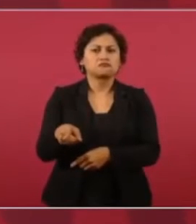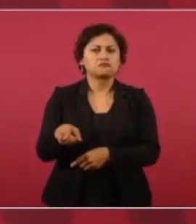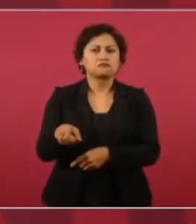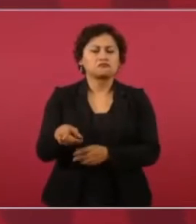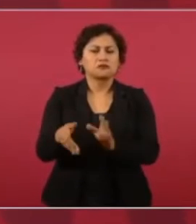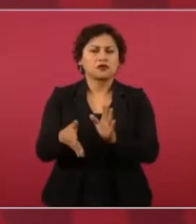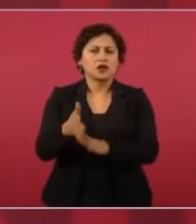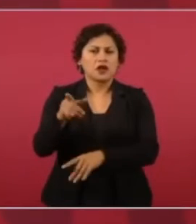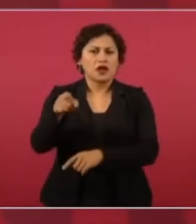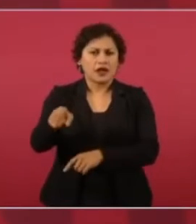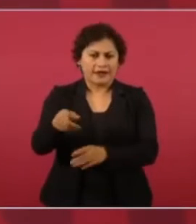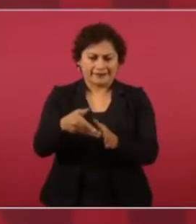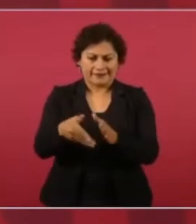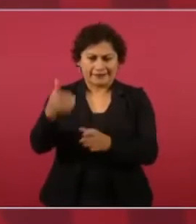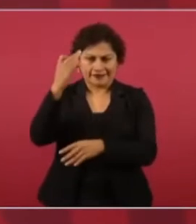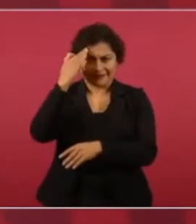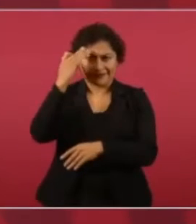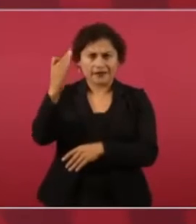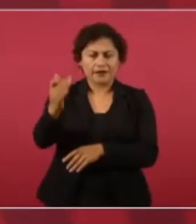pues estaba nevando,